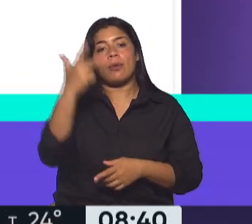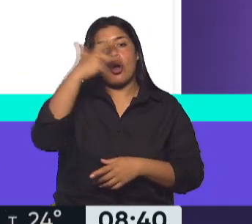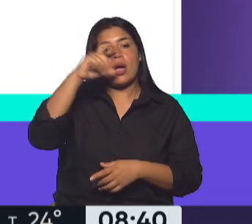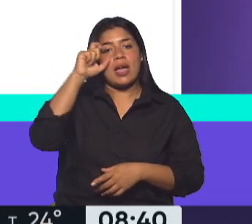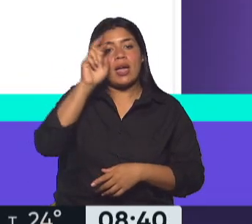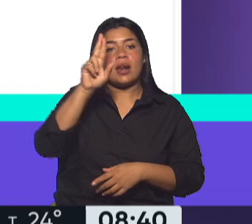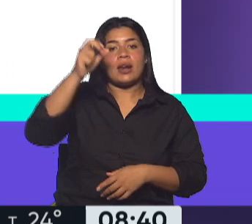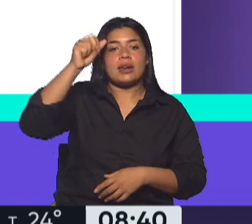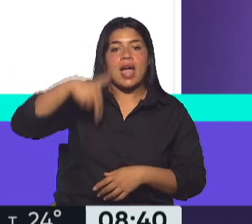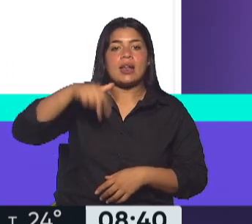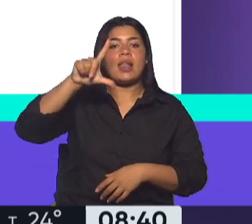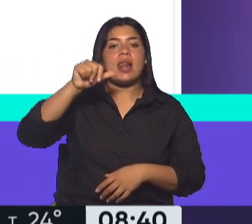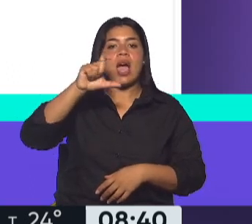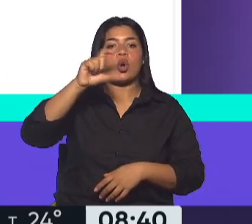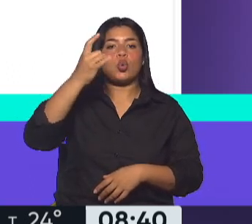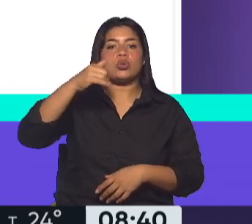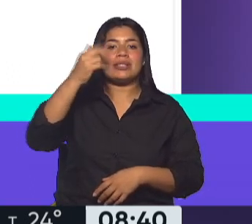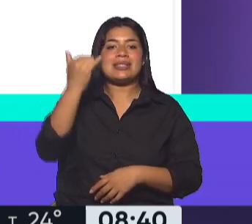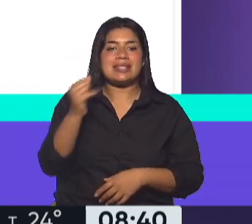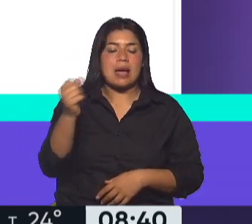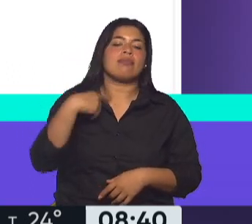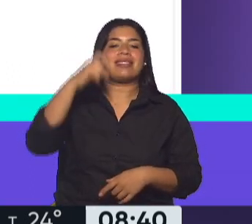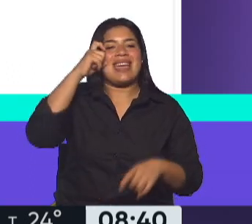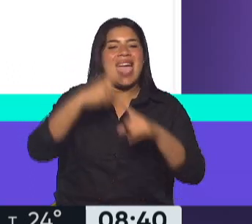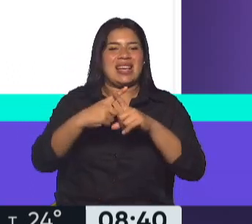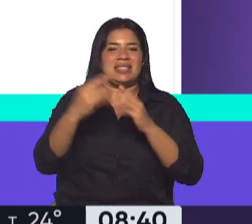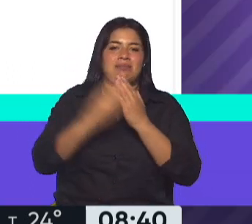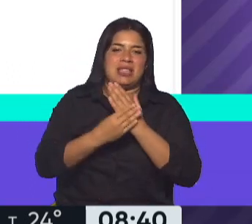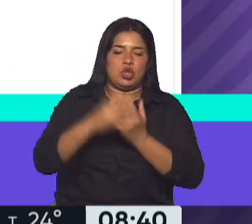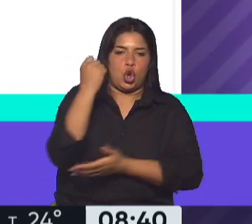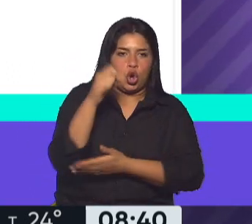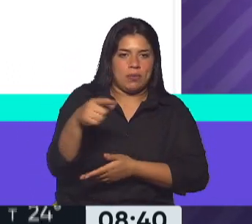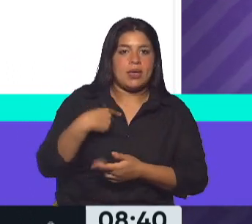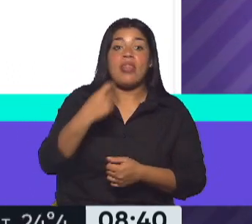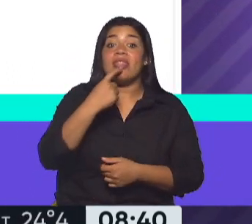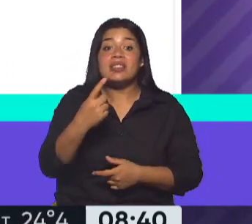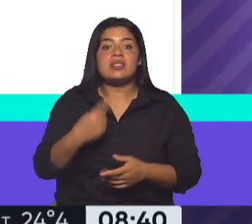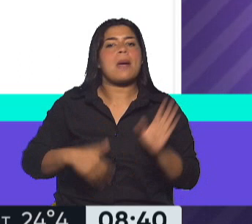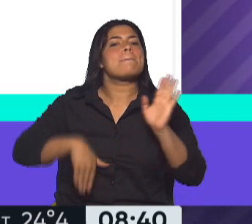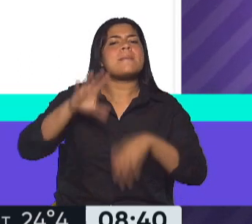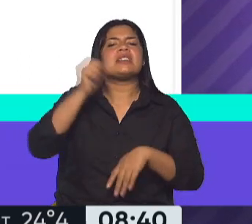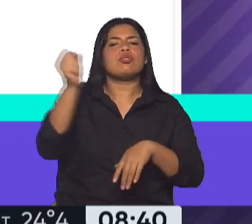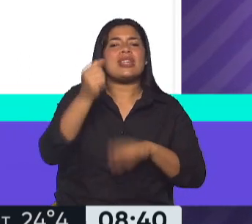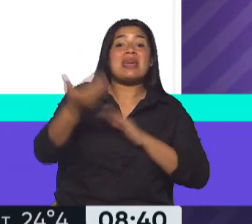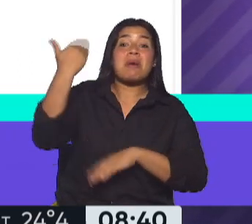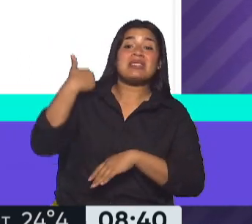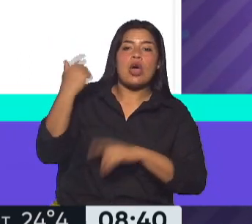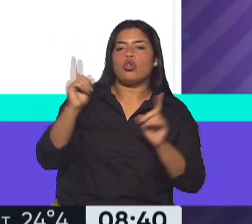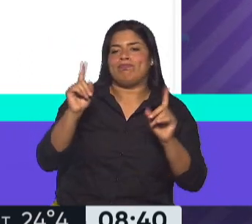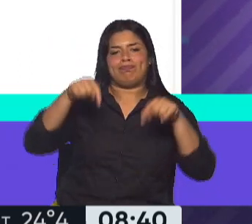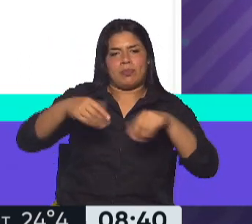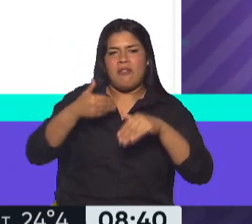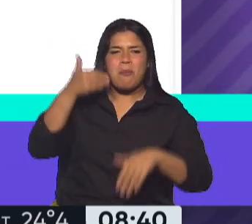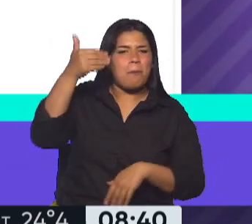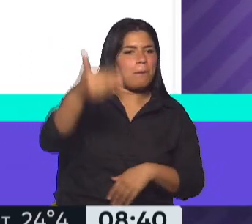Lacunza, exministro de Economía. Y atención, dice, más importante que el pasado, de cara al presente, 2 lecciones del FMI que